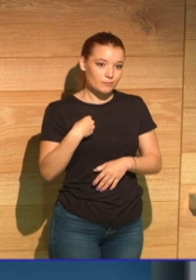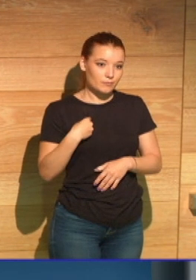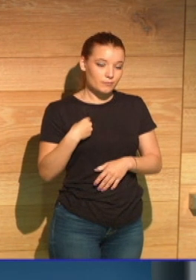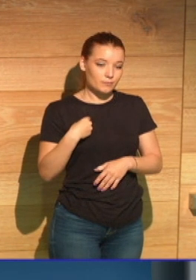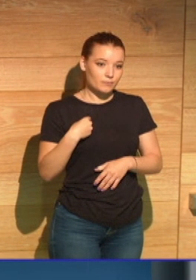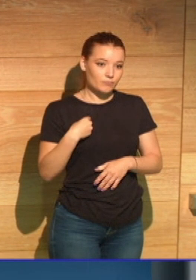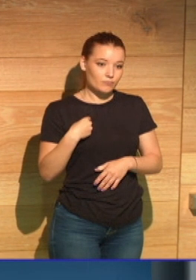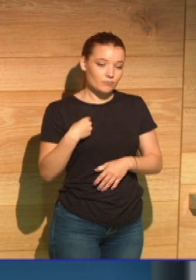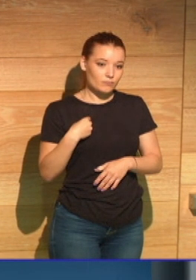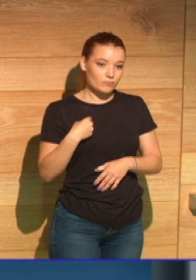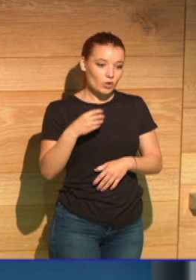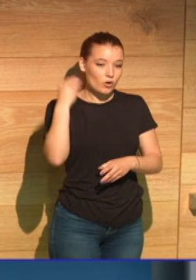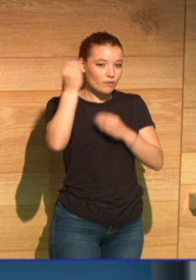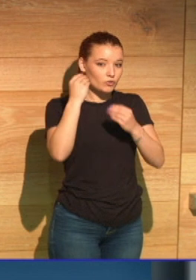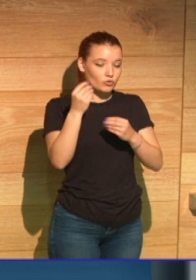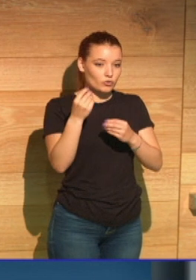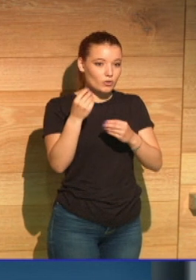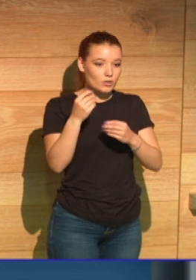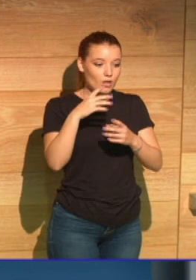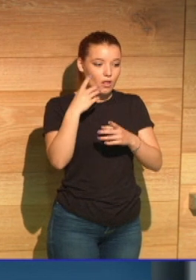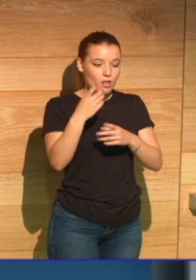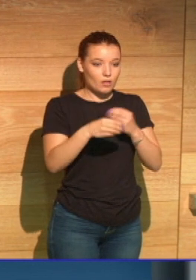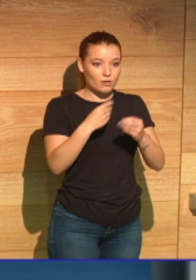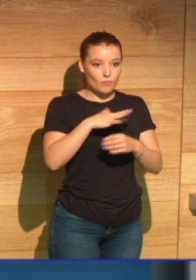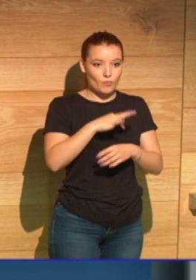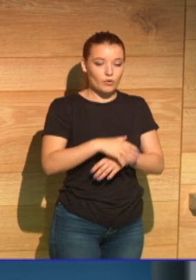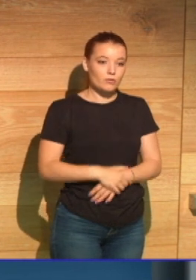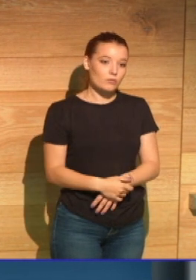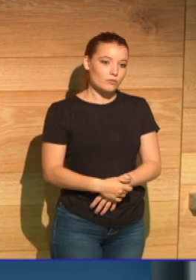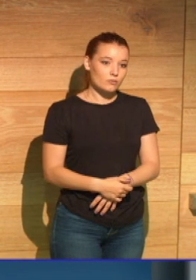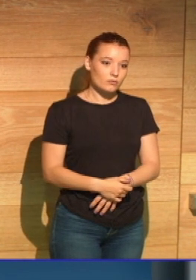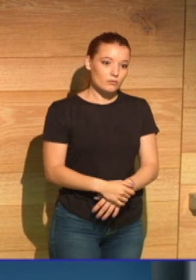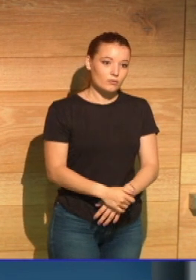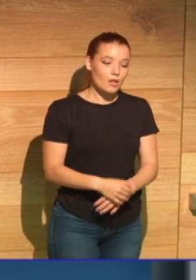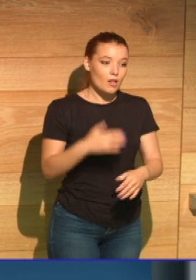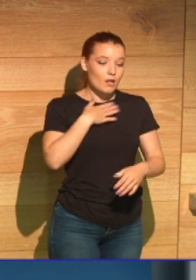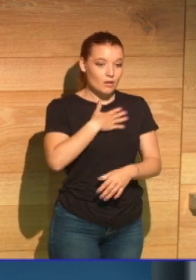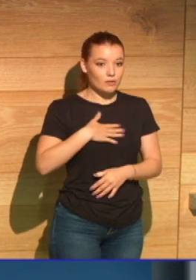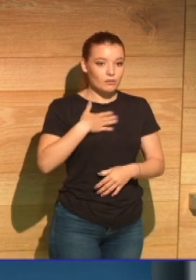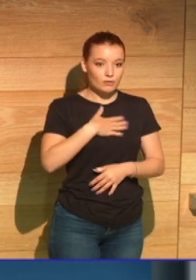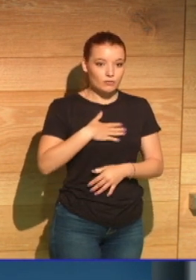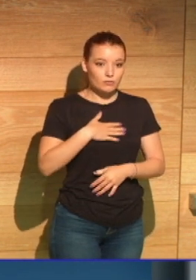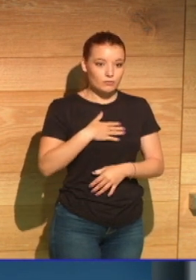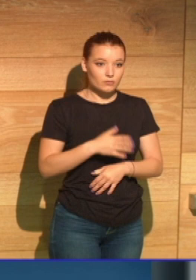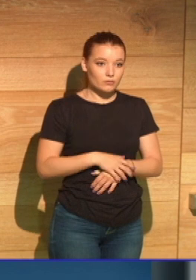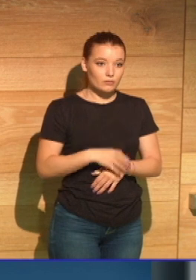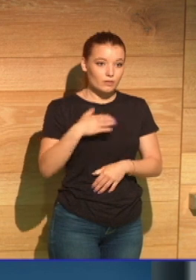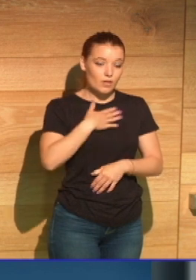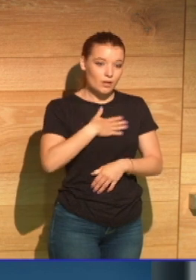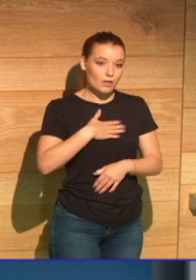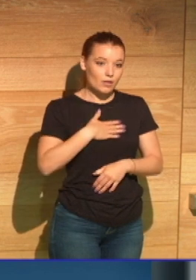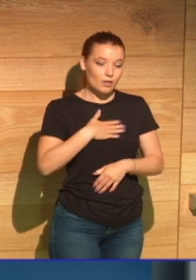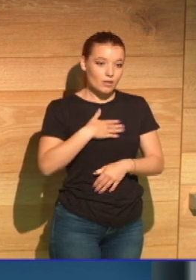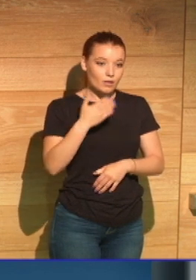estas preguntas tan fundamentales que queremos que sucedan cuando viene esa materia. Les agradezco muchísimo y muchas gracias.